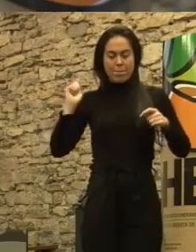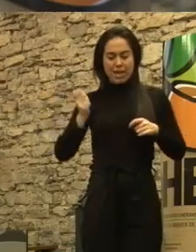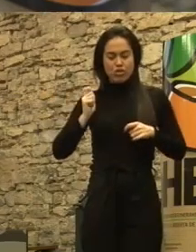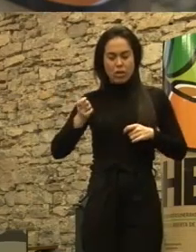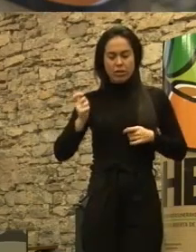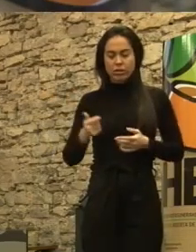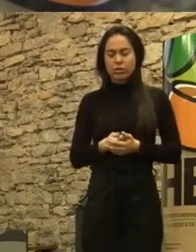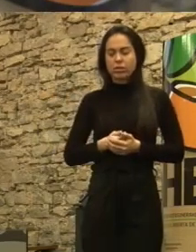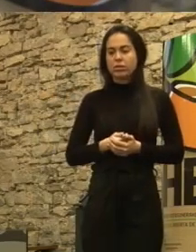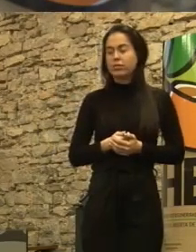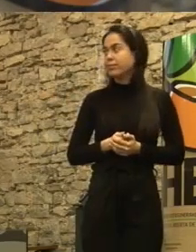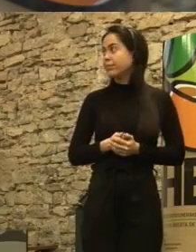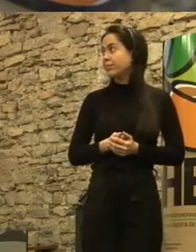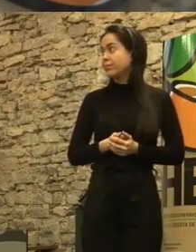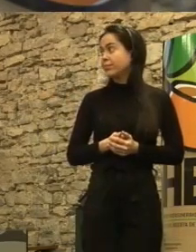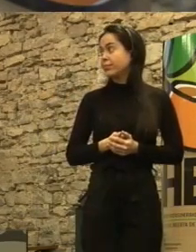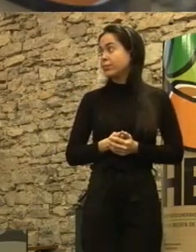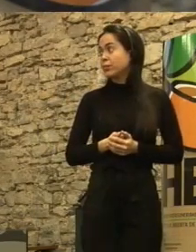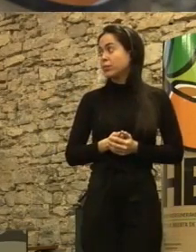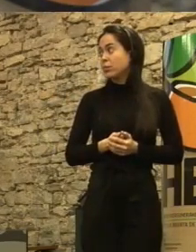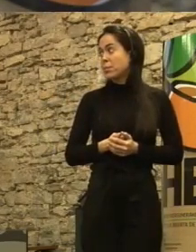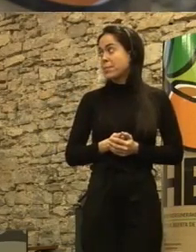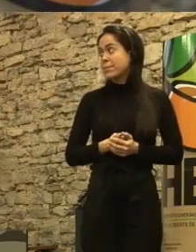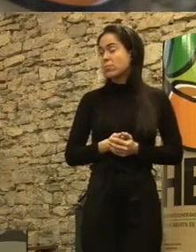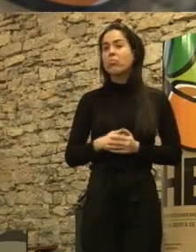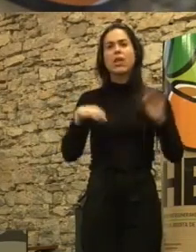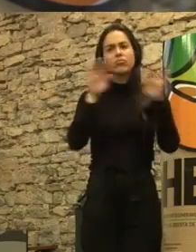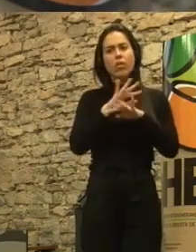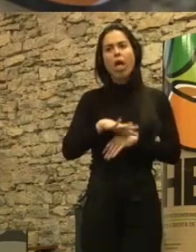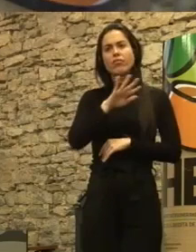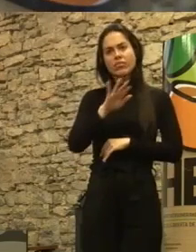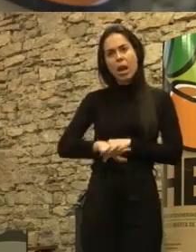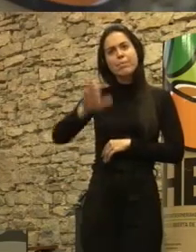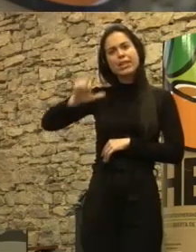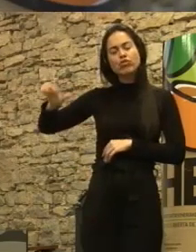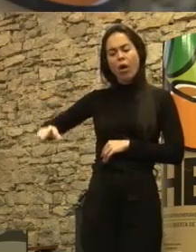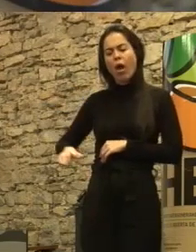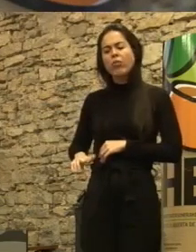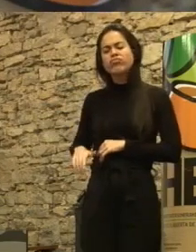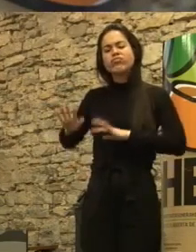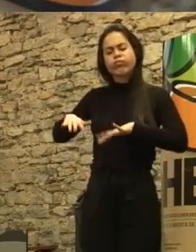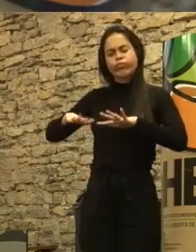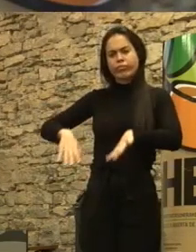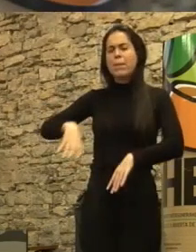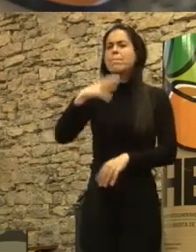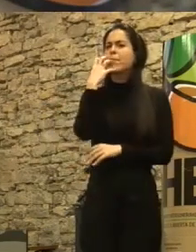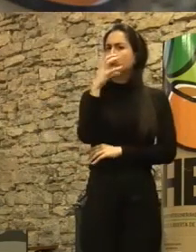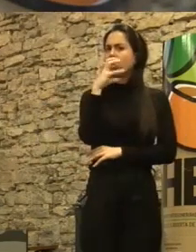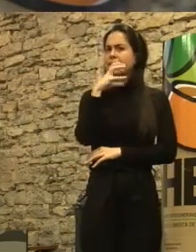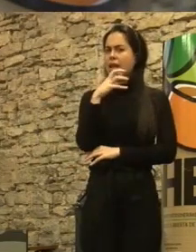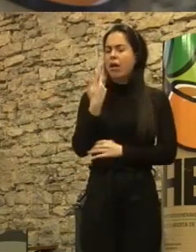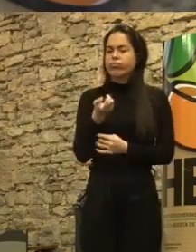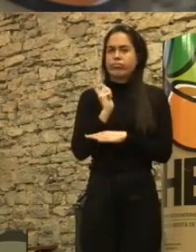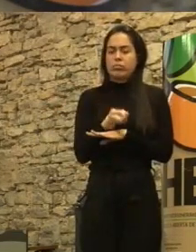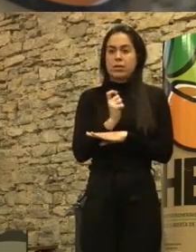también a la gente a protestar por las pensiones. Bueno, pues a raíz del 2018,